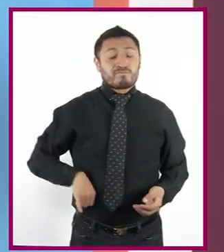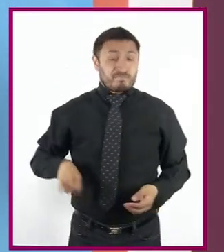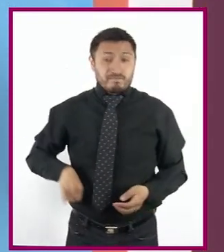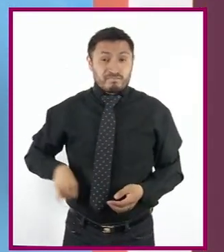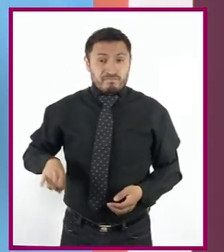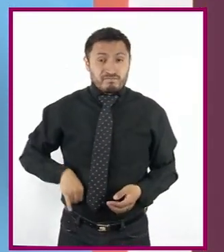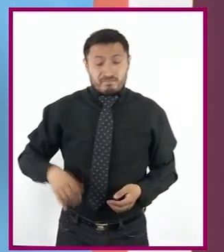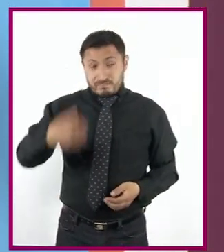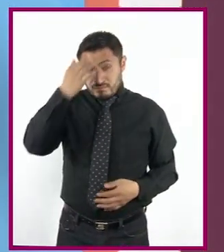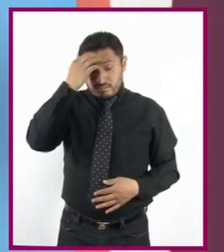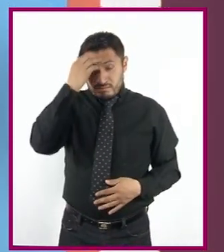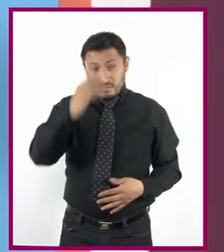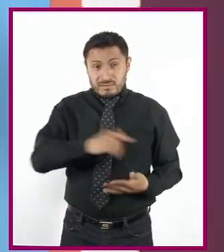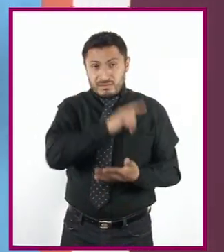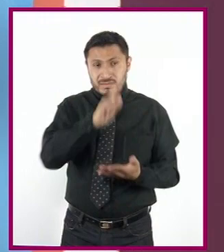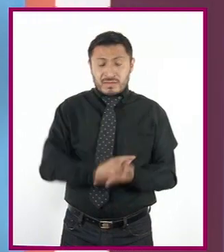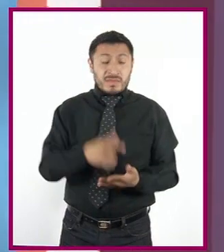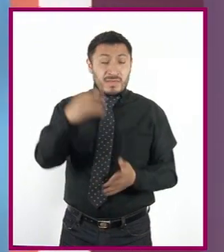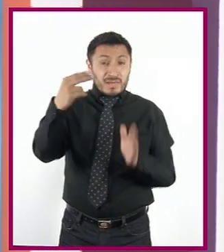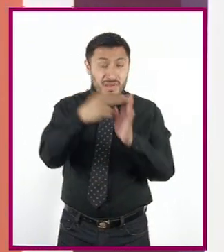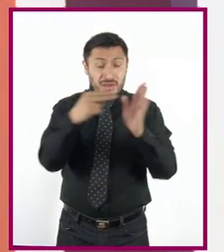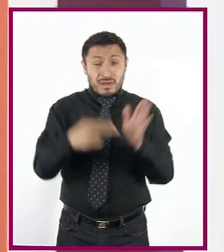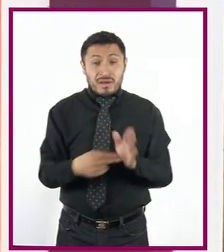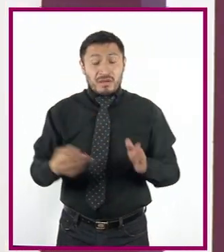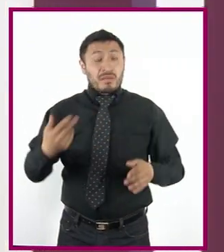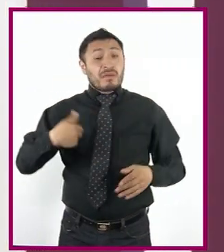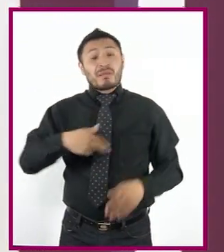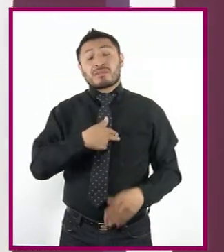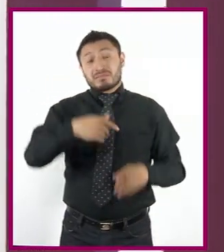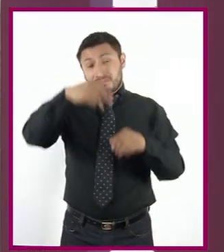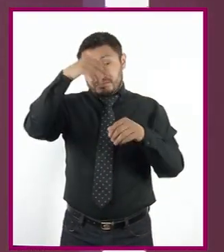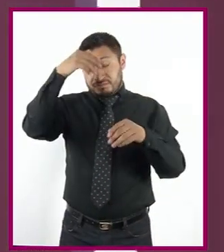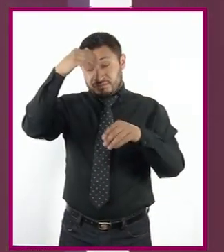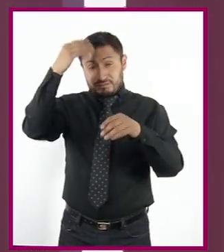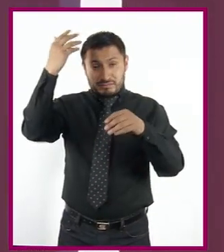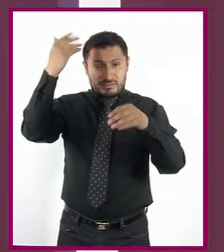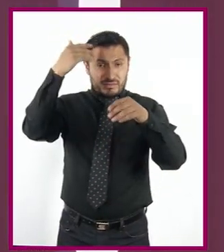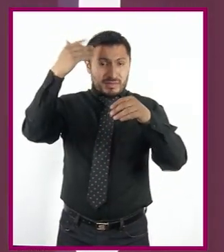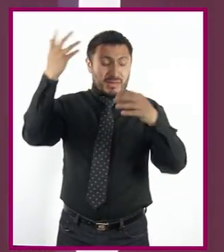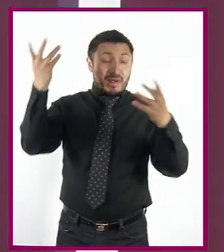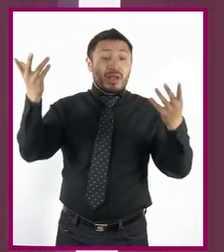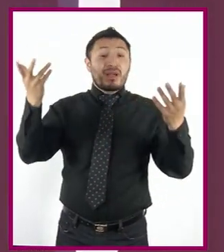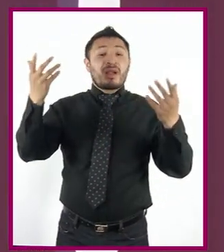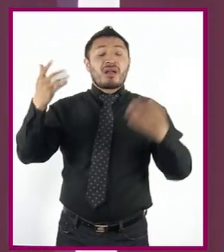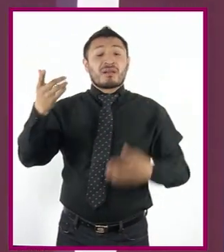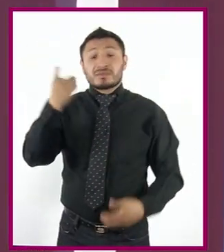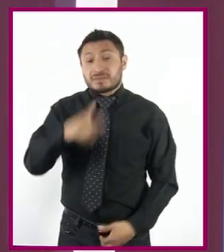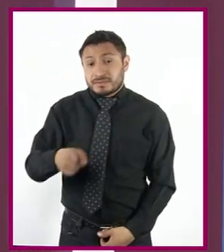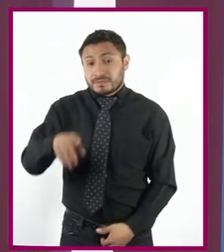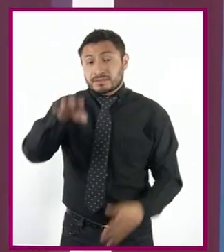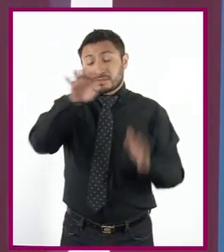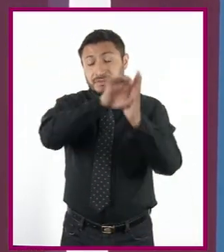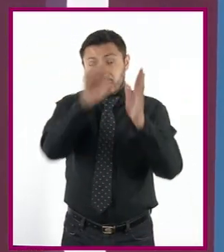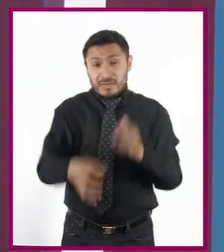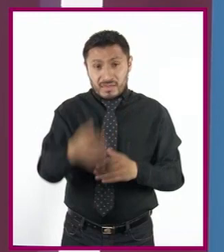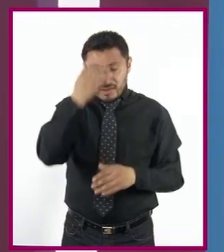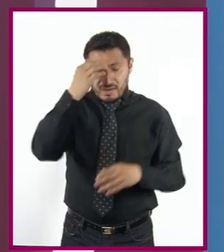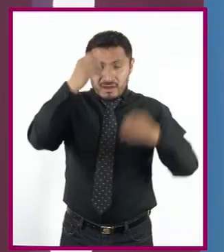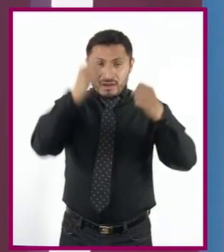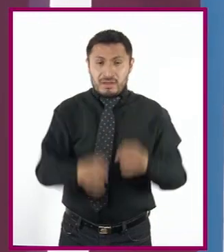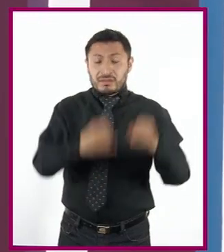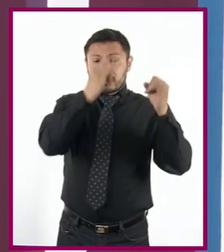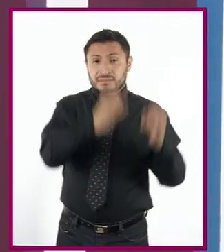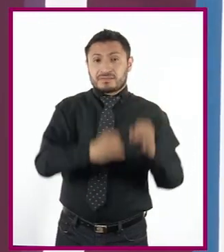Interesarnos en conocer las leyes y normas que nos rigen. Por ejemplo, conocer las garantías individuales y cómo